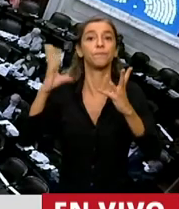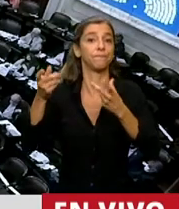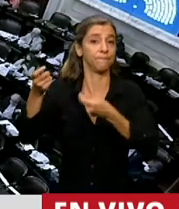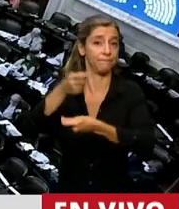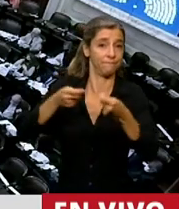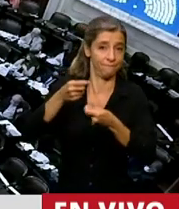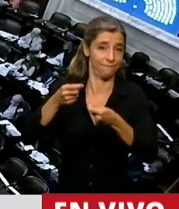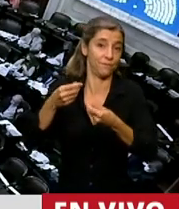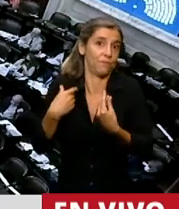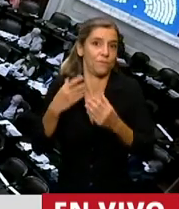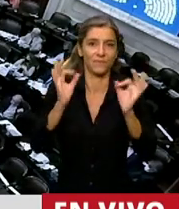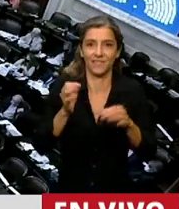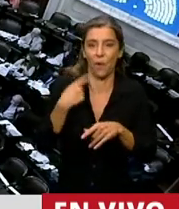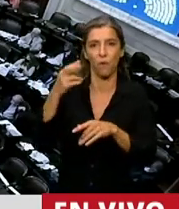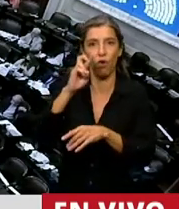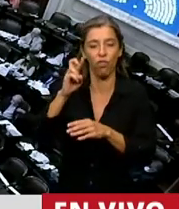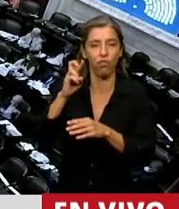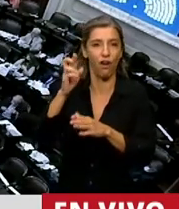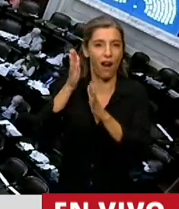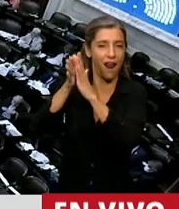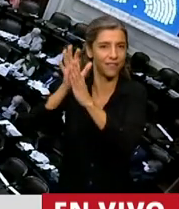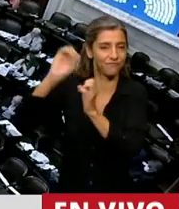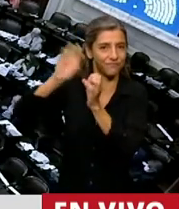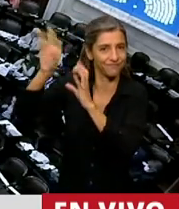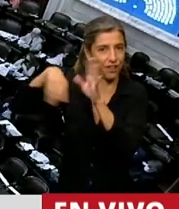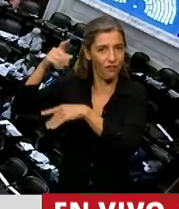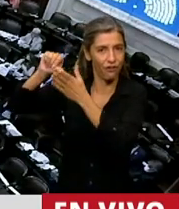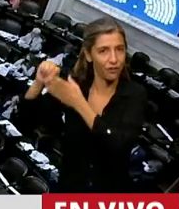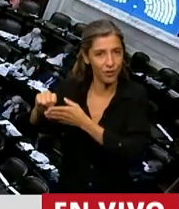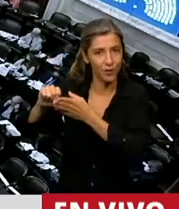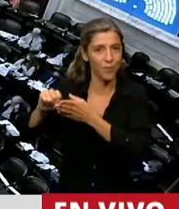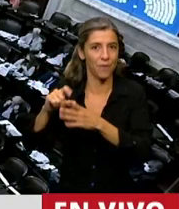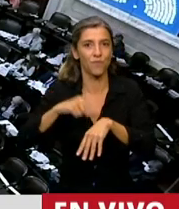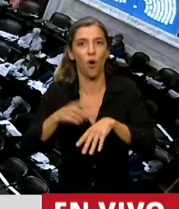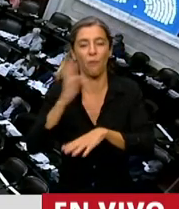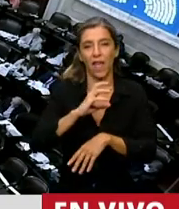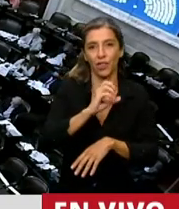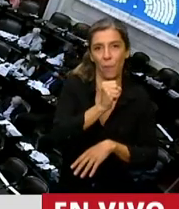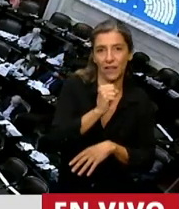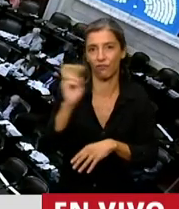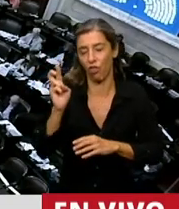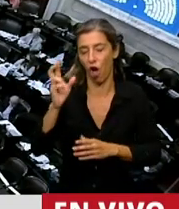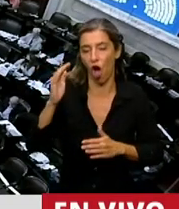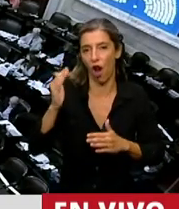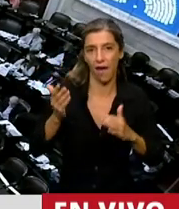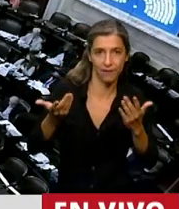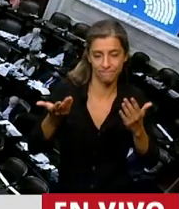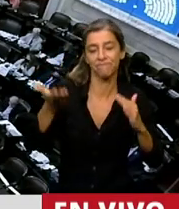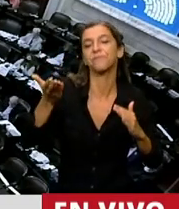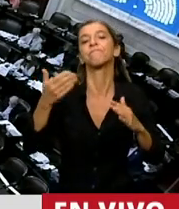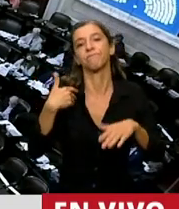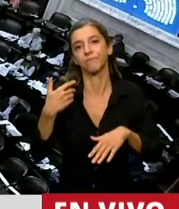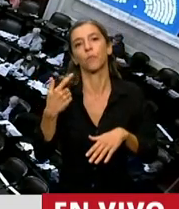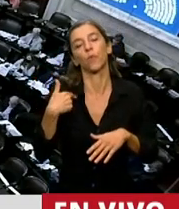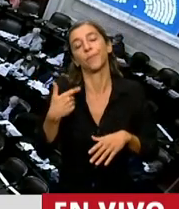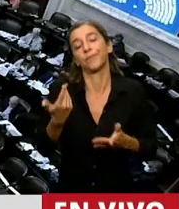de capitales que se había inaugurado con la total desregulación financiera y cambiaria de la economía, el anterior gobierno decidió recurrir nuevamente